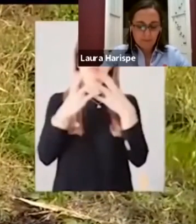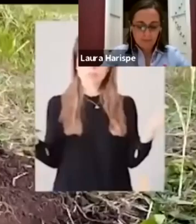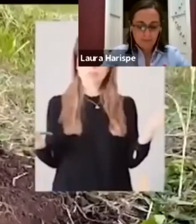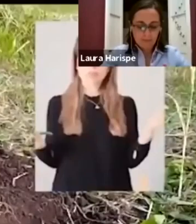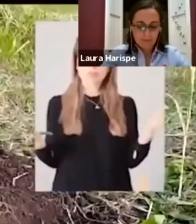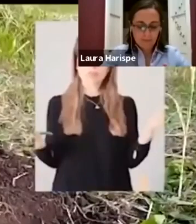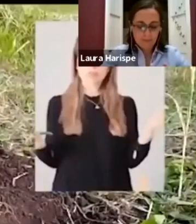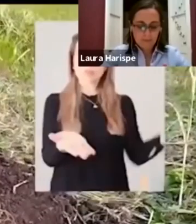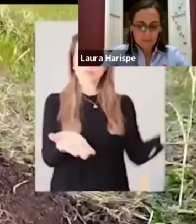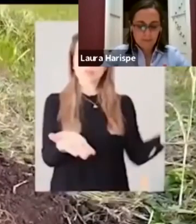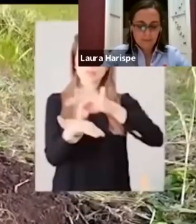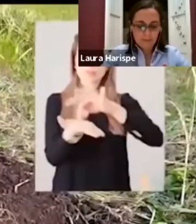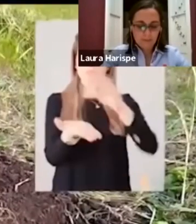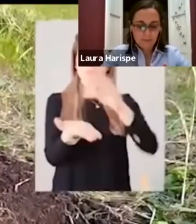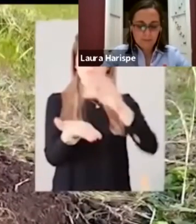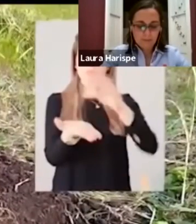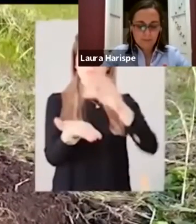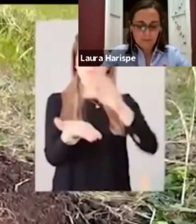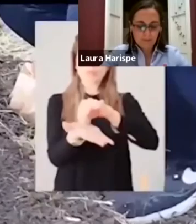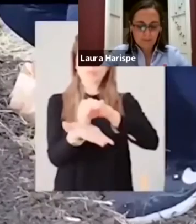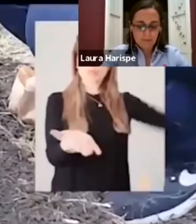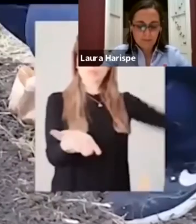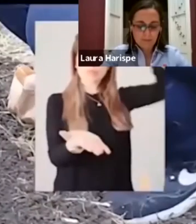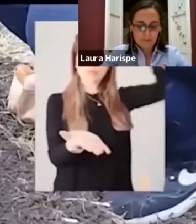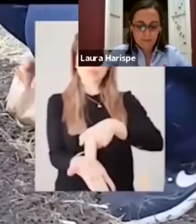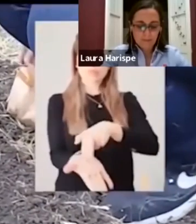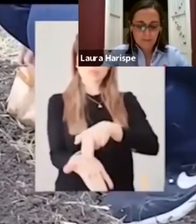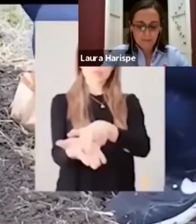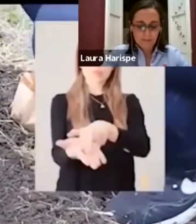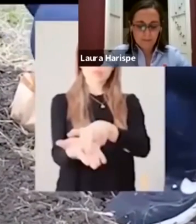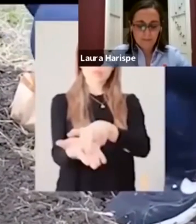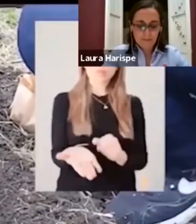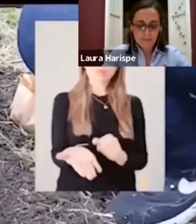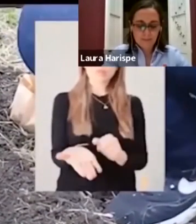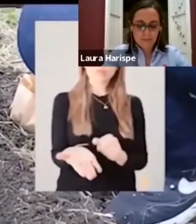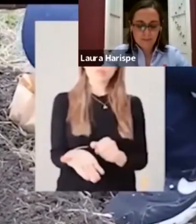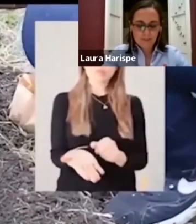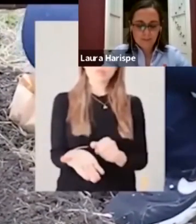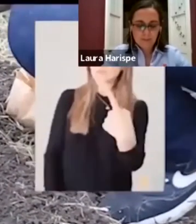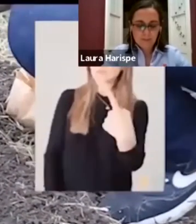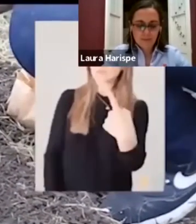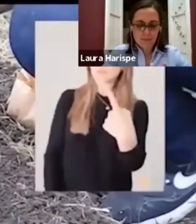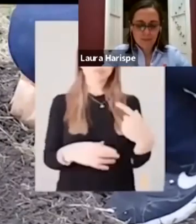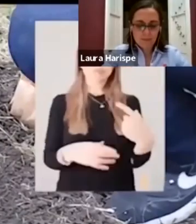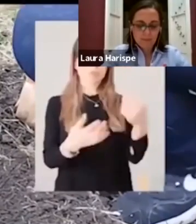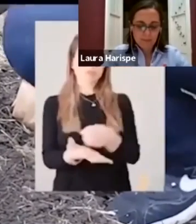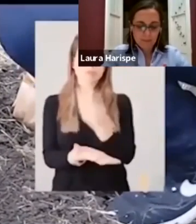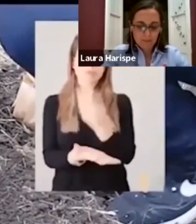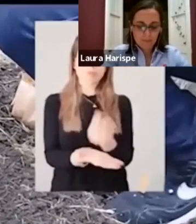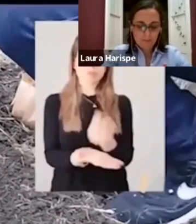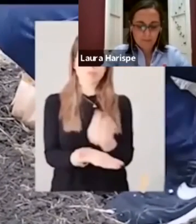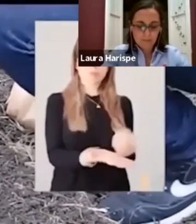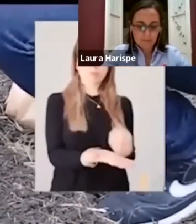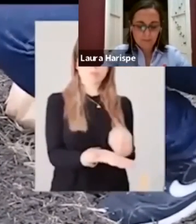ya se puede realizar siembra directa, trasplantar o dejarlo listo en caso de que aún no tengamos